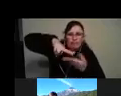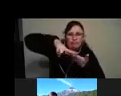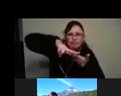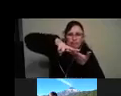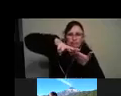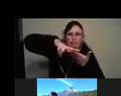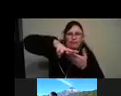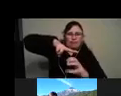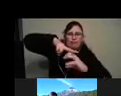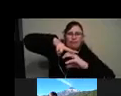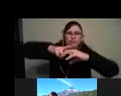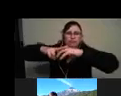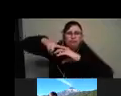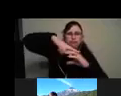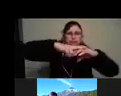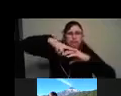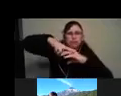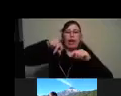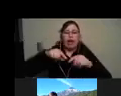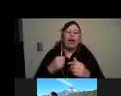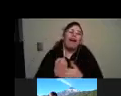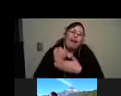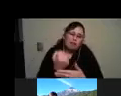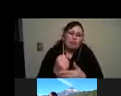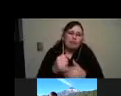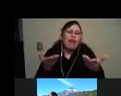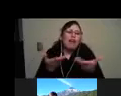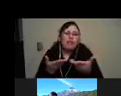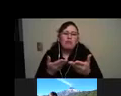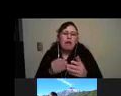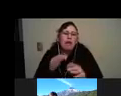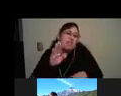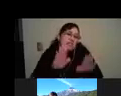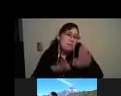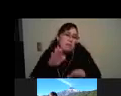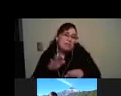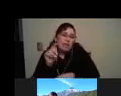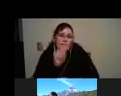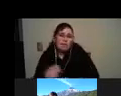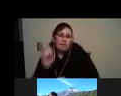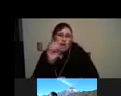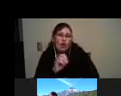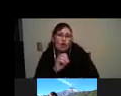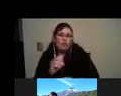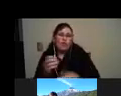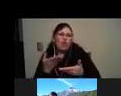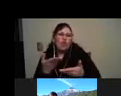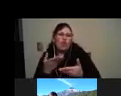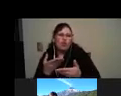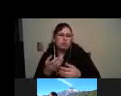supino en balón, ¿ya? Entonces, va a depender un poquitito de la expertise del terapeuta para tratar niños con estas características.